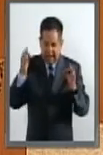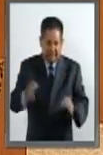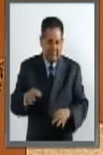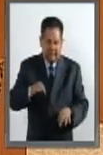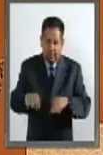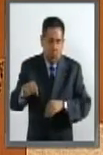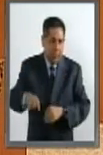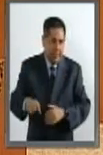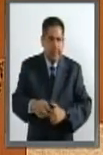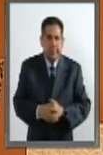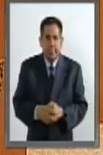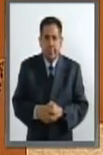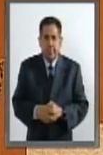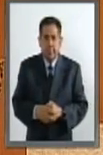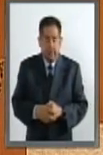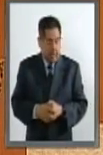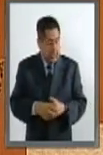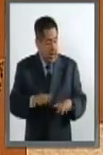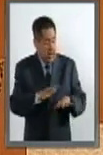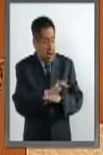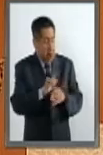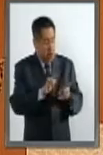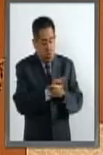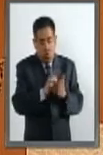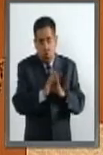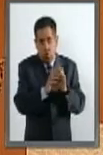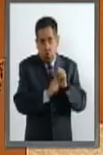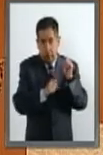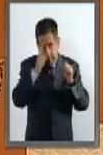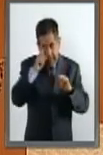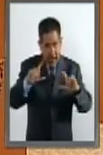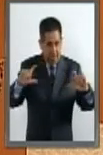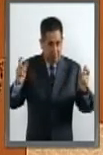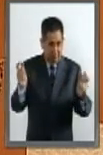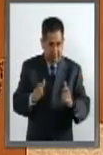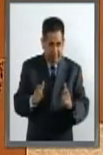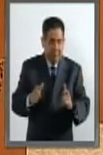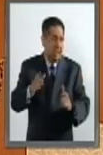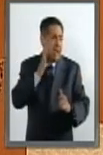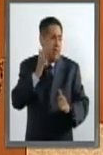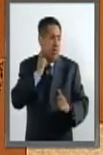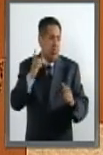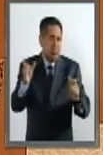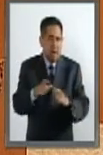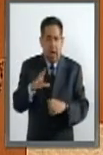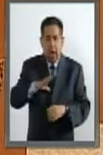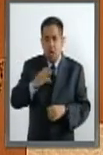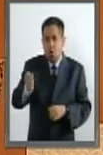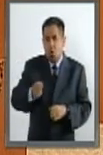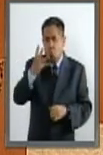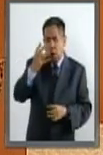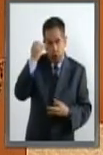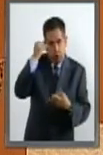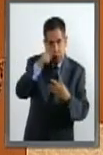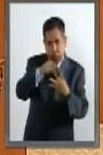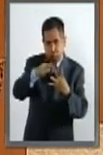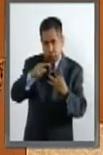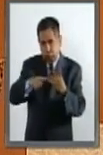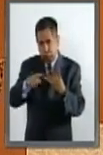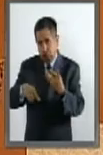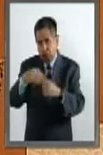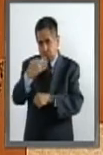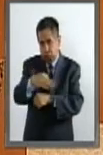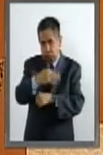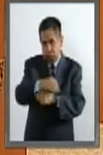parlamentario. La reforma constitucional para reducir el Congreso de la Unión contempla 4 disposiciones transitorias, de